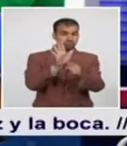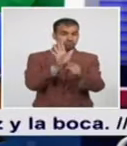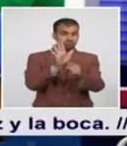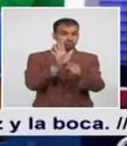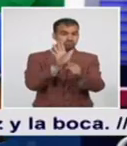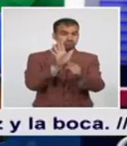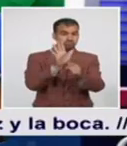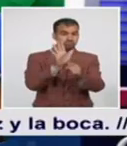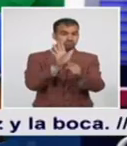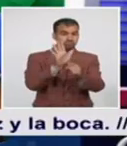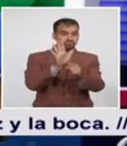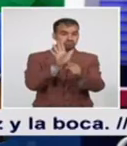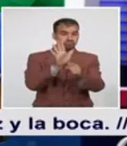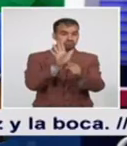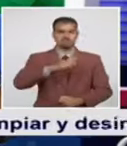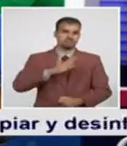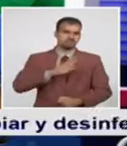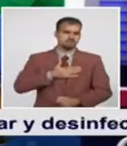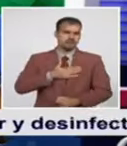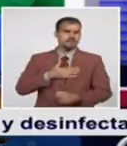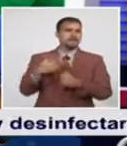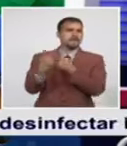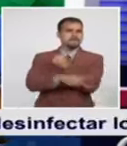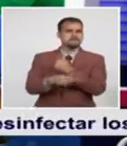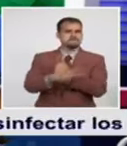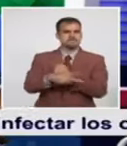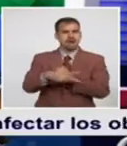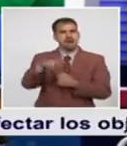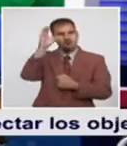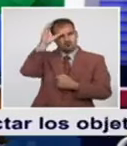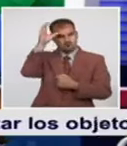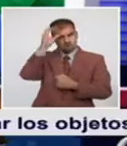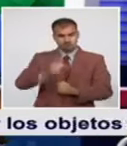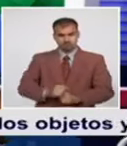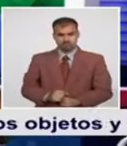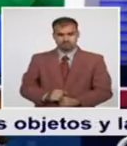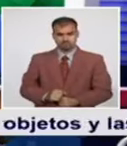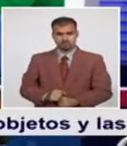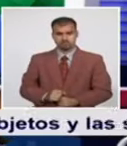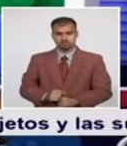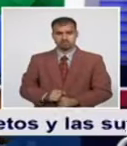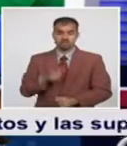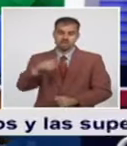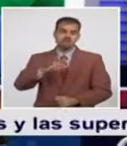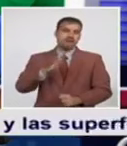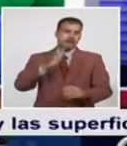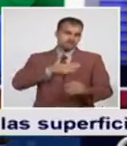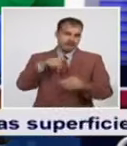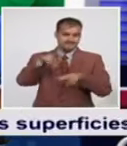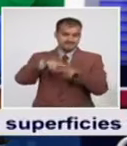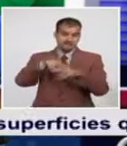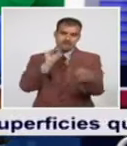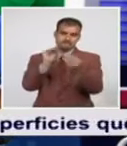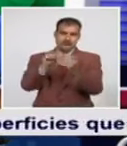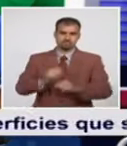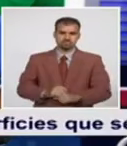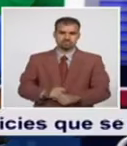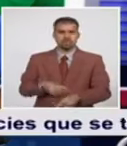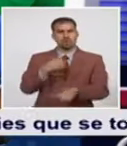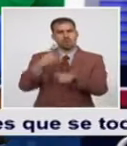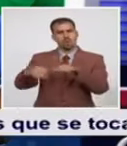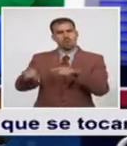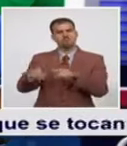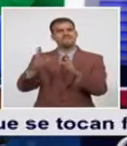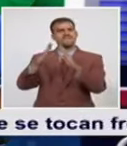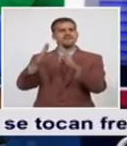Un congolés, producto de transmisión autóctona aquí en La Habana, un indonesio, producto de transmisión también autóctona aquí